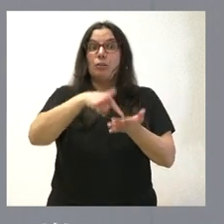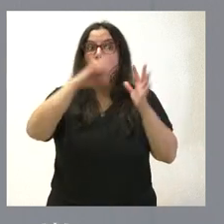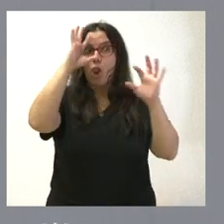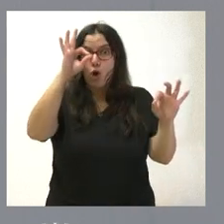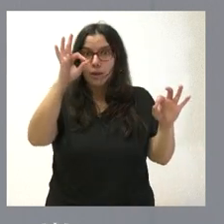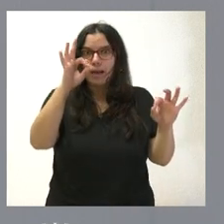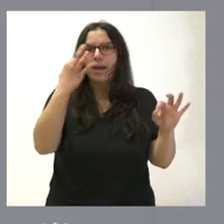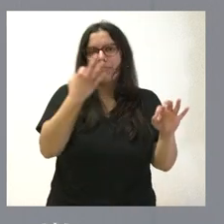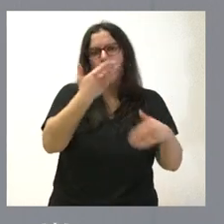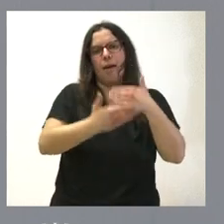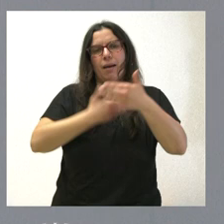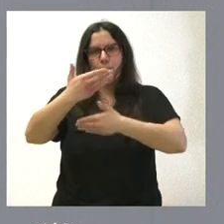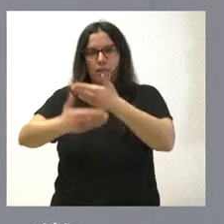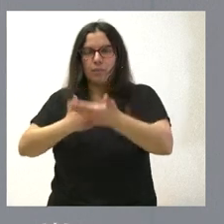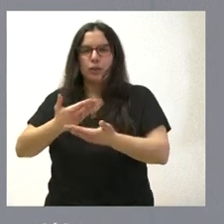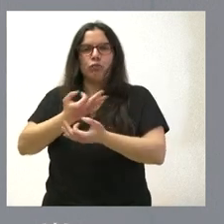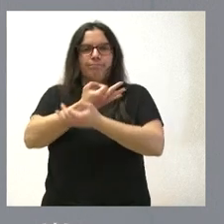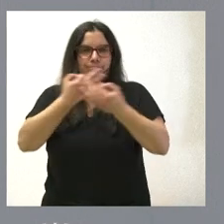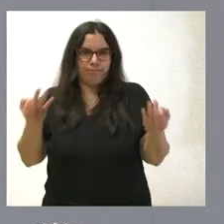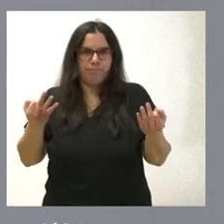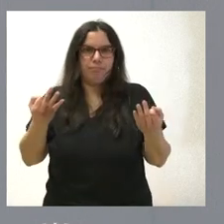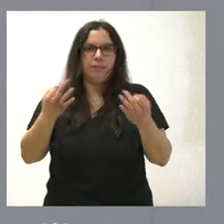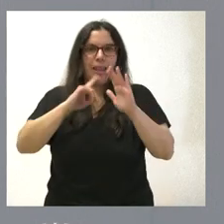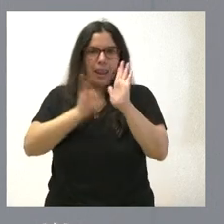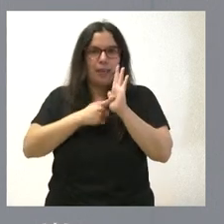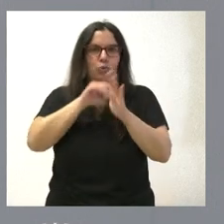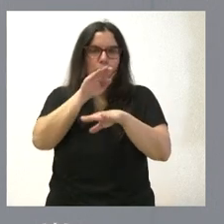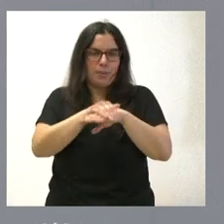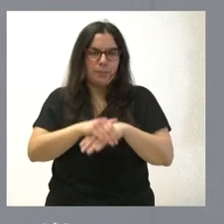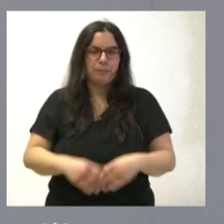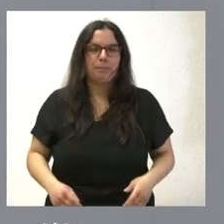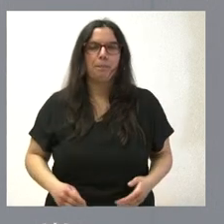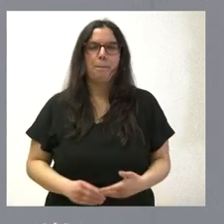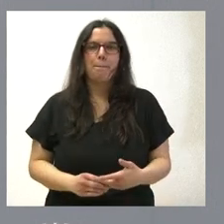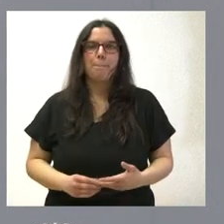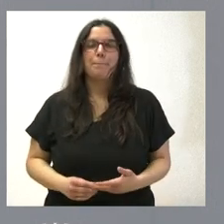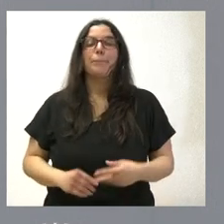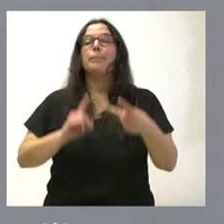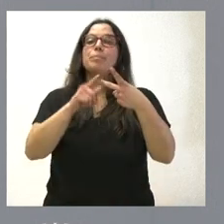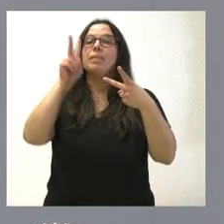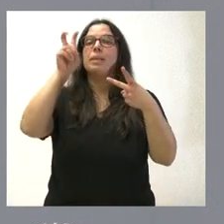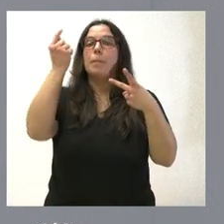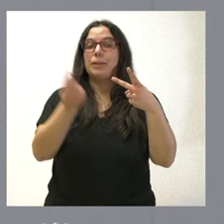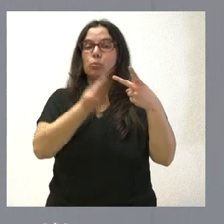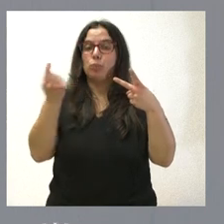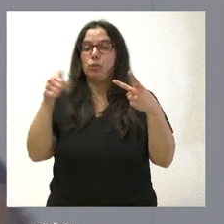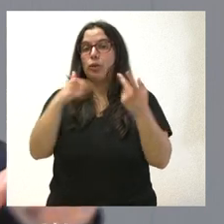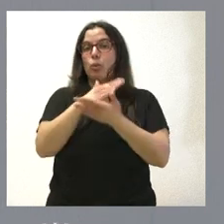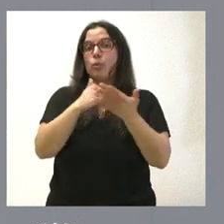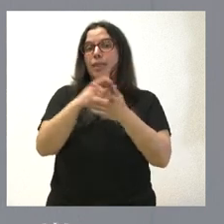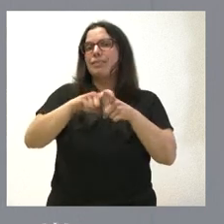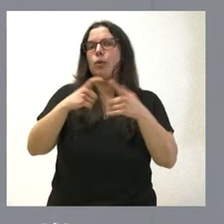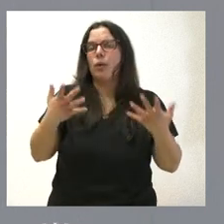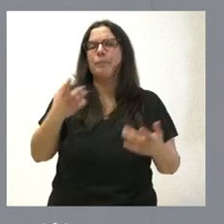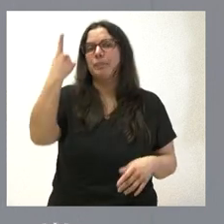tienen que hacerse a través de Procedimientos legales eh los presupuestos de la comunidad que podemos esperar sabíamos cuando